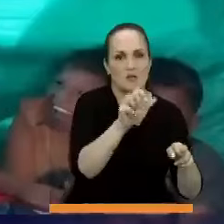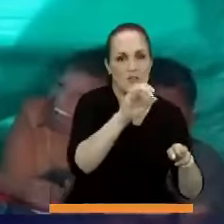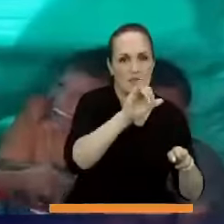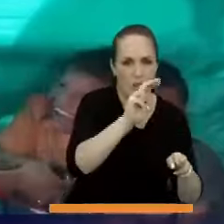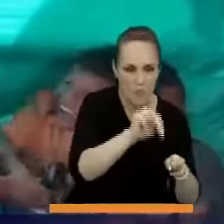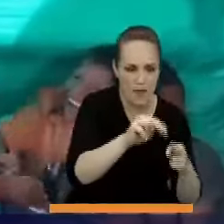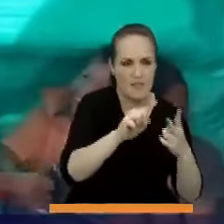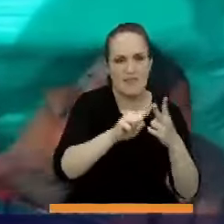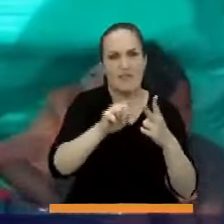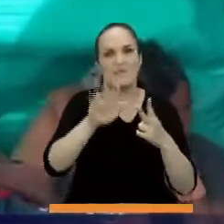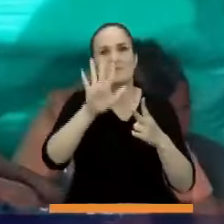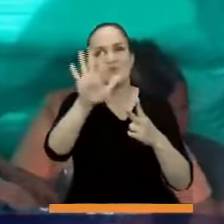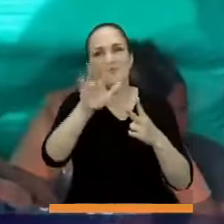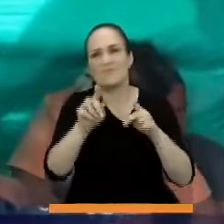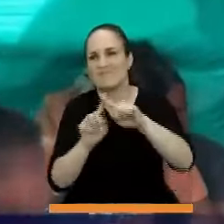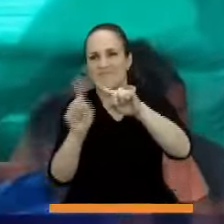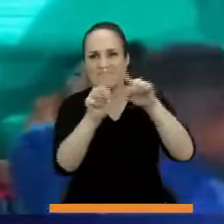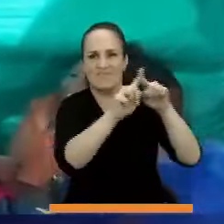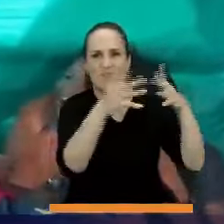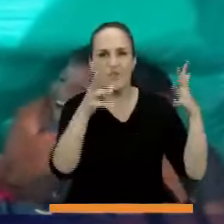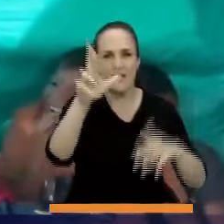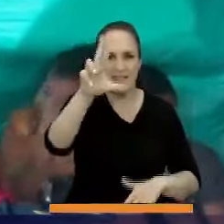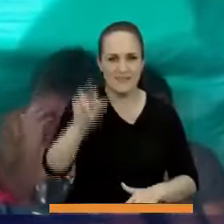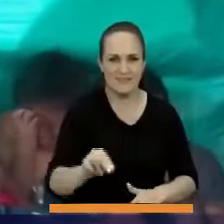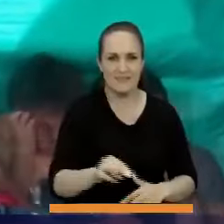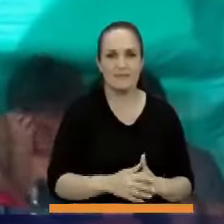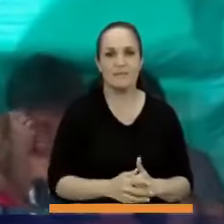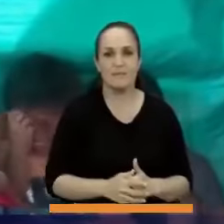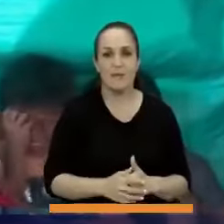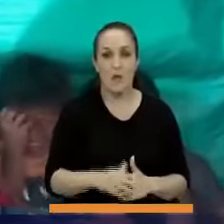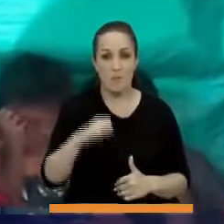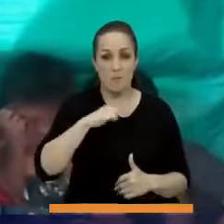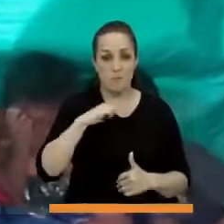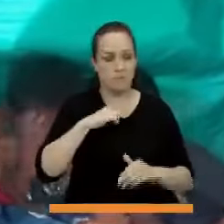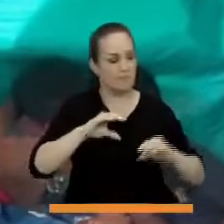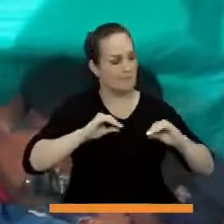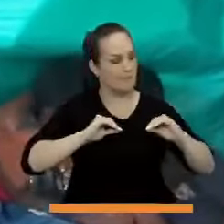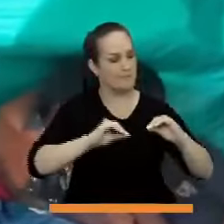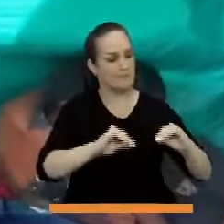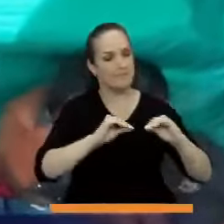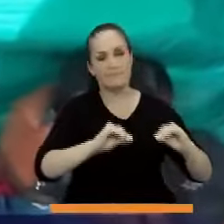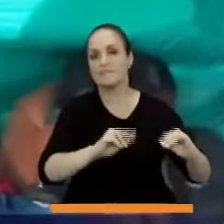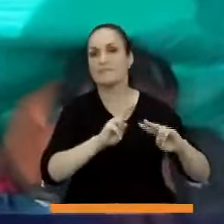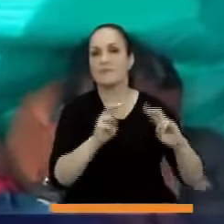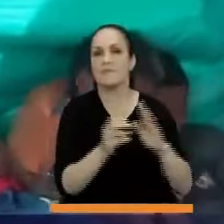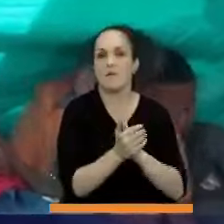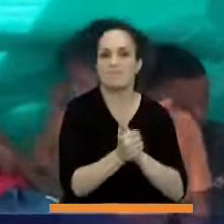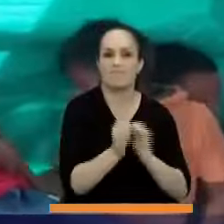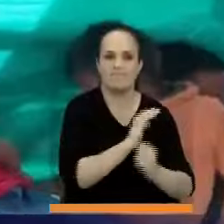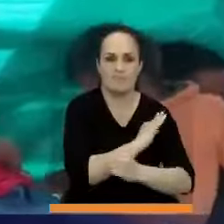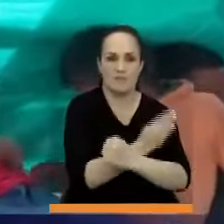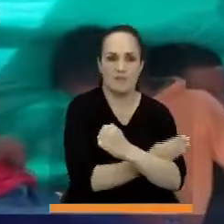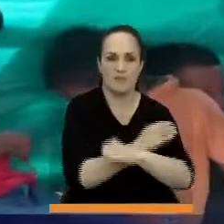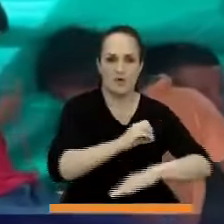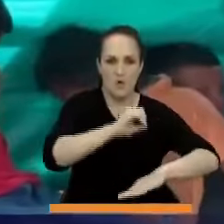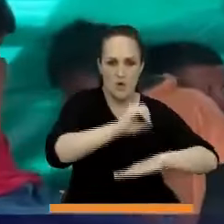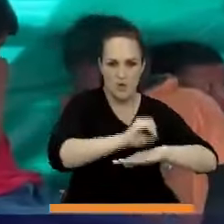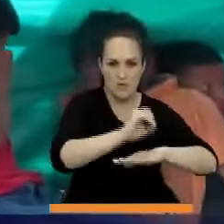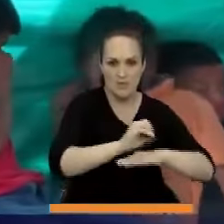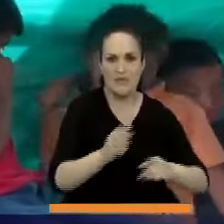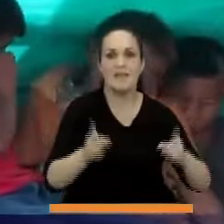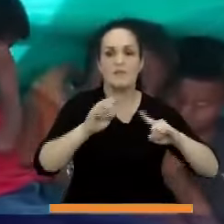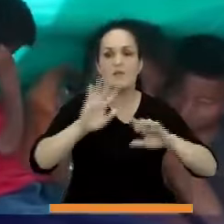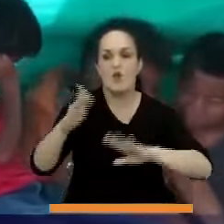Risaralda. Tenemos varios componentes, el social, queremos fortalecer las organizaciones, también desde